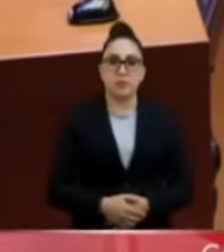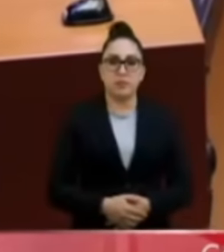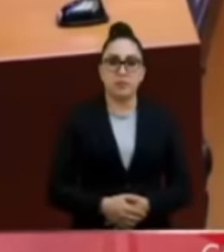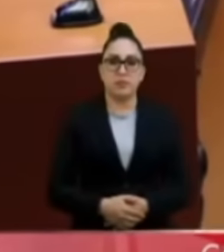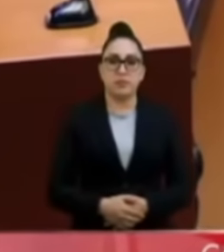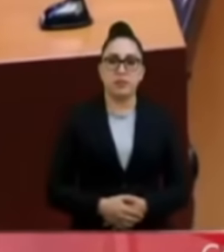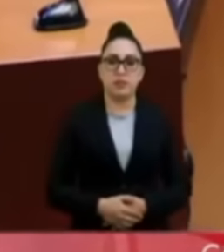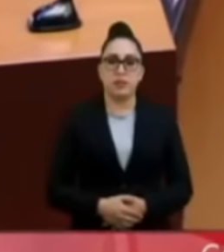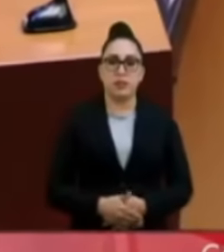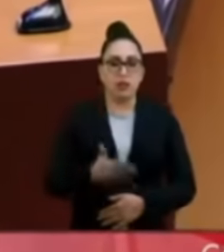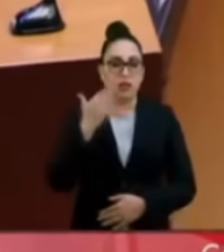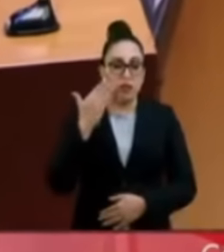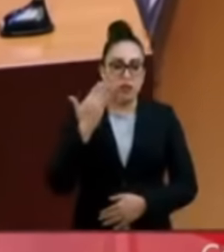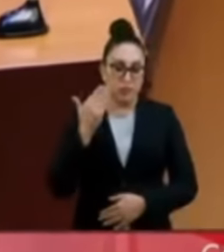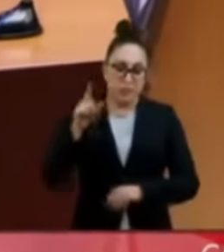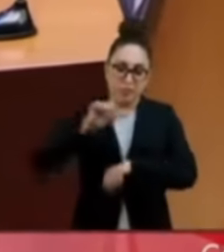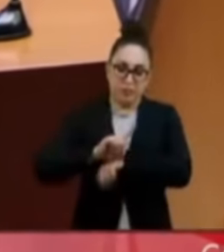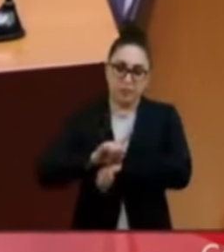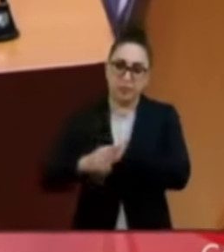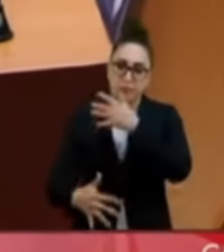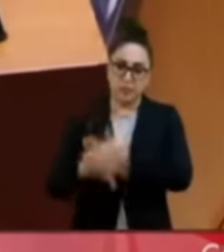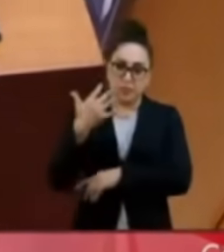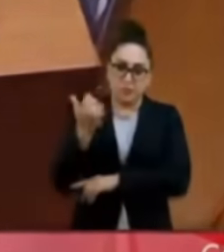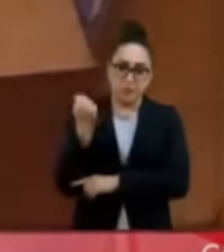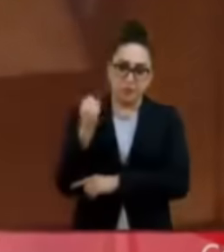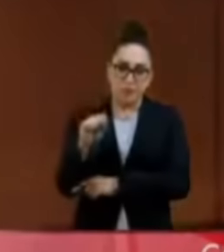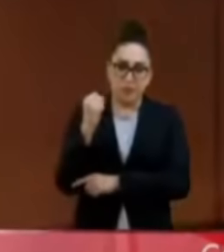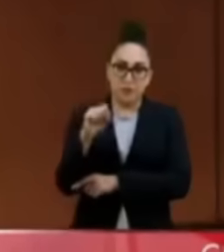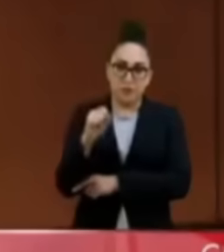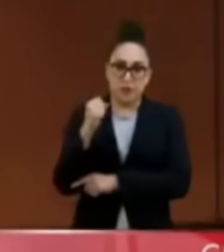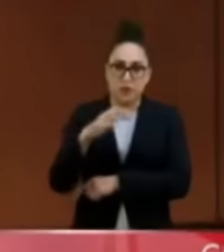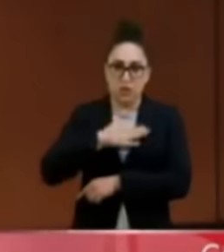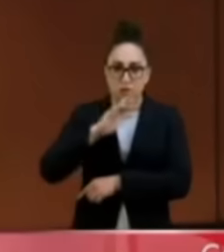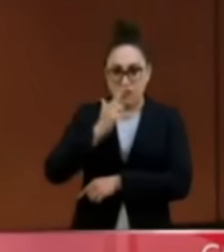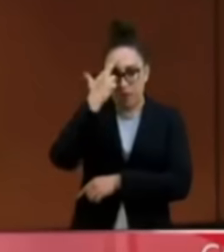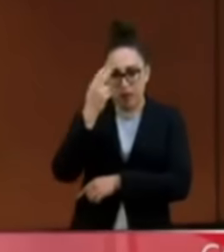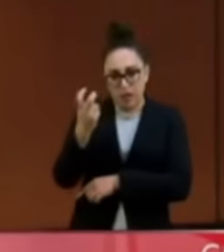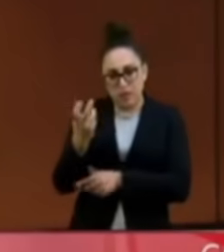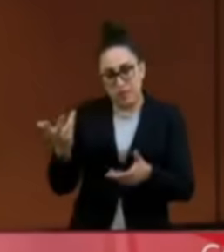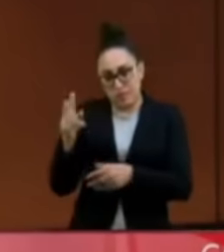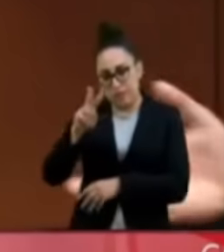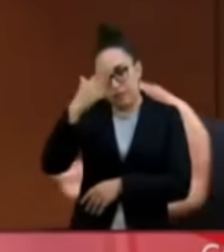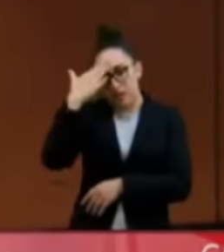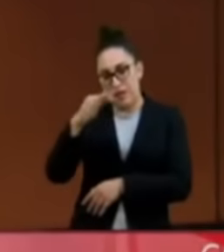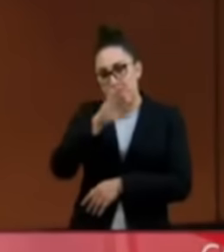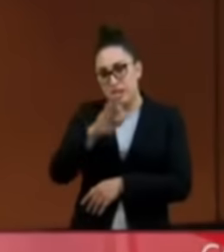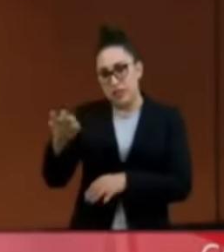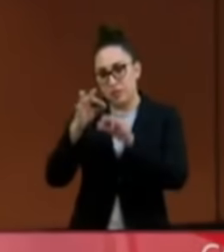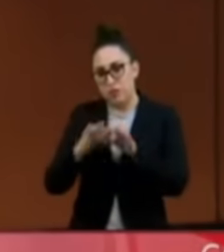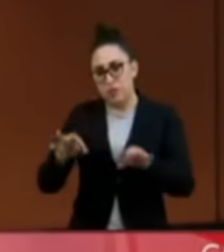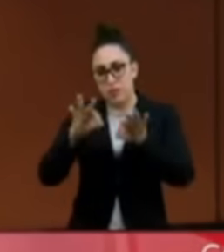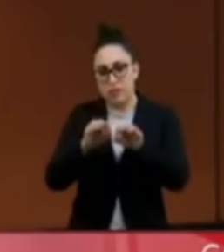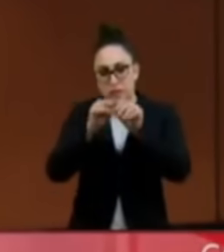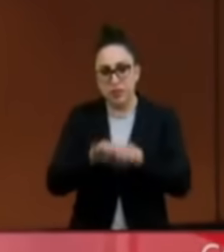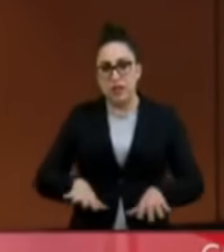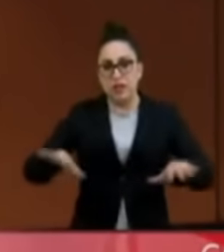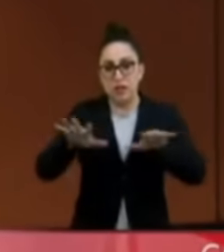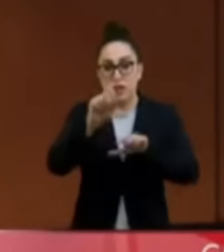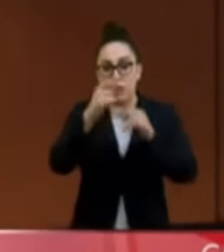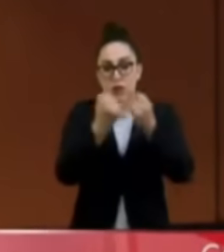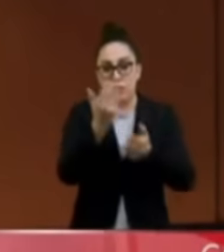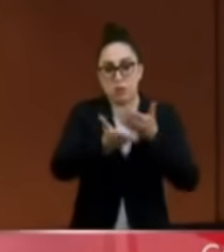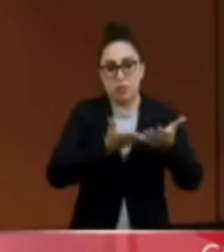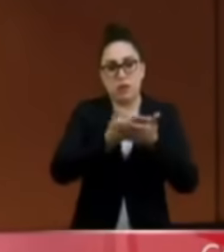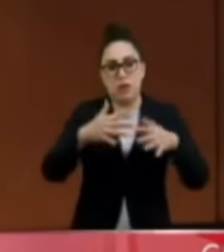El pasado día 15 de septiembre, en una fecha histórica, se publicó también una reforma